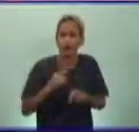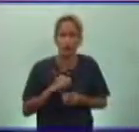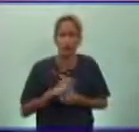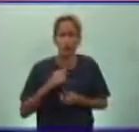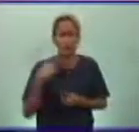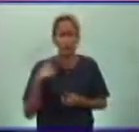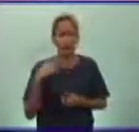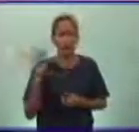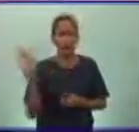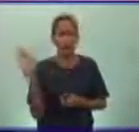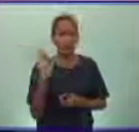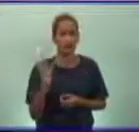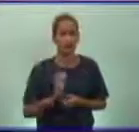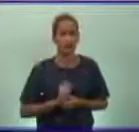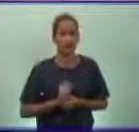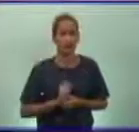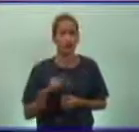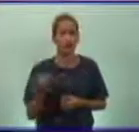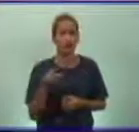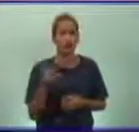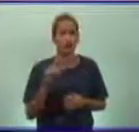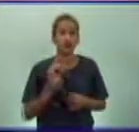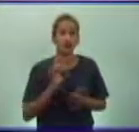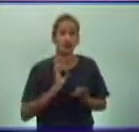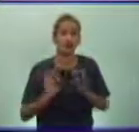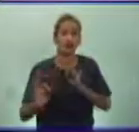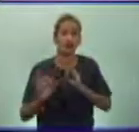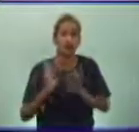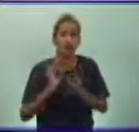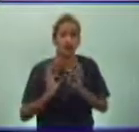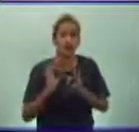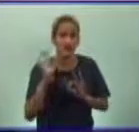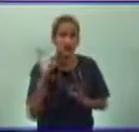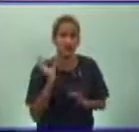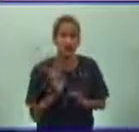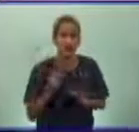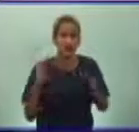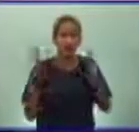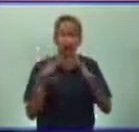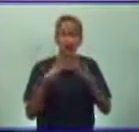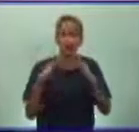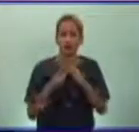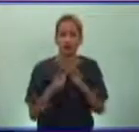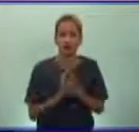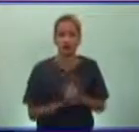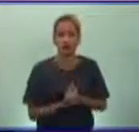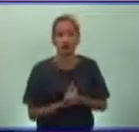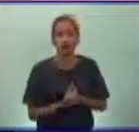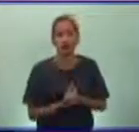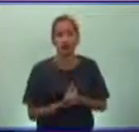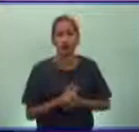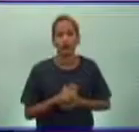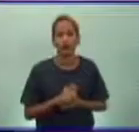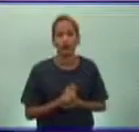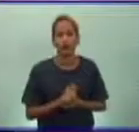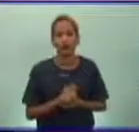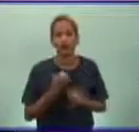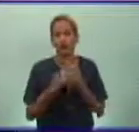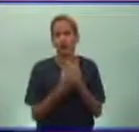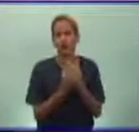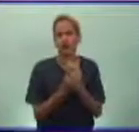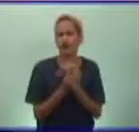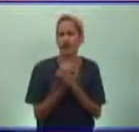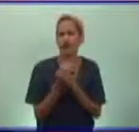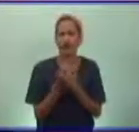despido sugiriéndoles mantenerse en las casas, cuidando de todas las medidas higiénicas recomendadas y